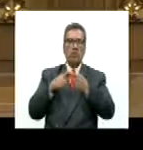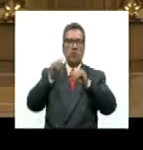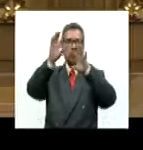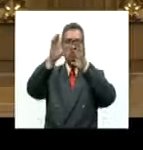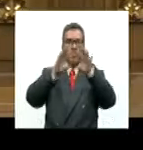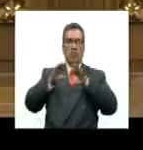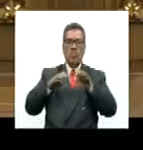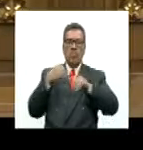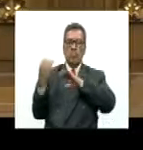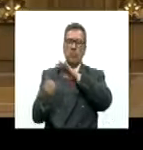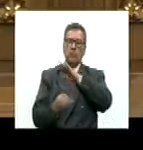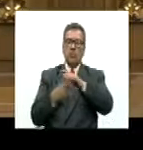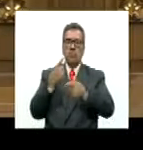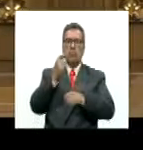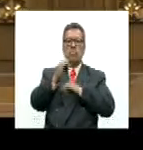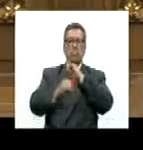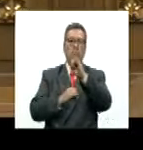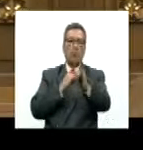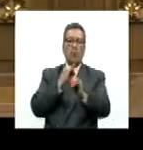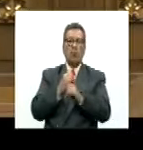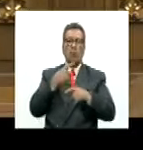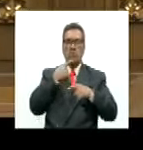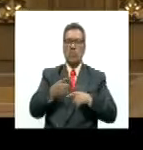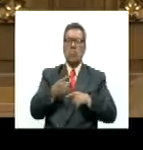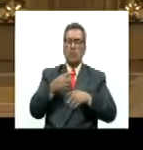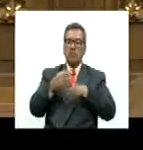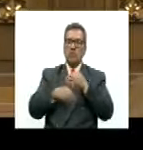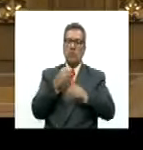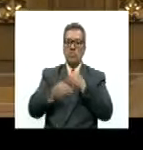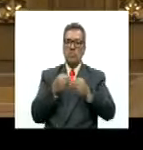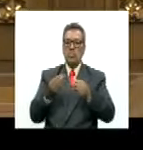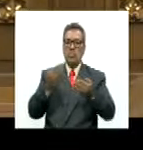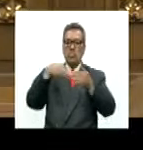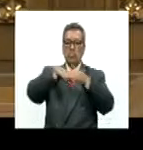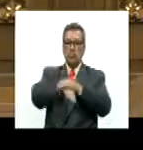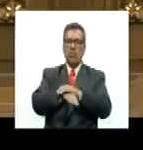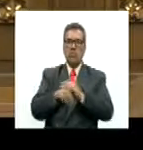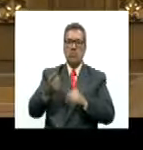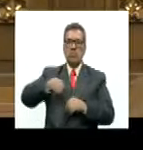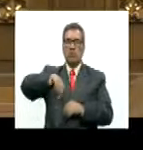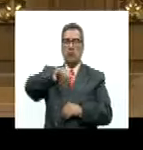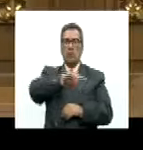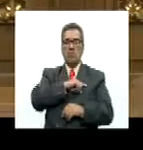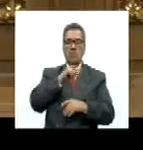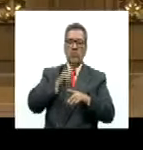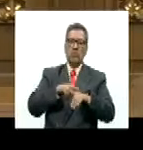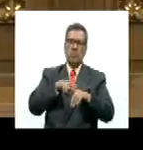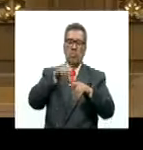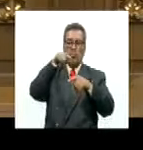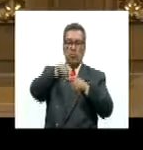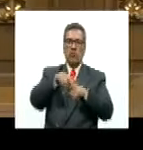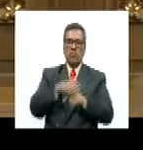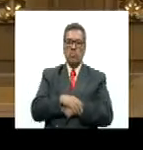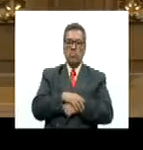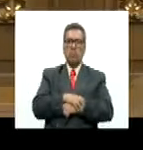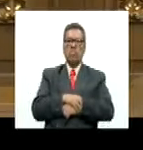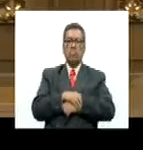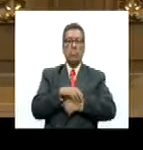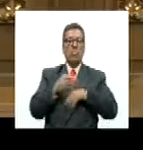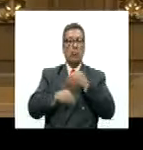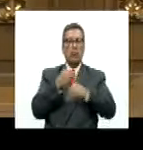instancia internacional imponga condiciones y se inmiscuya en nuestros asuntos internos. Un